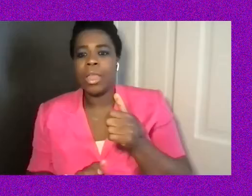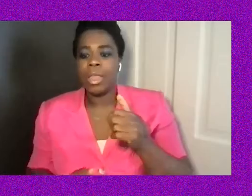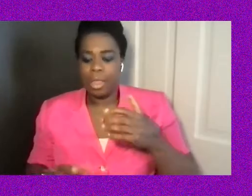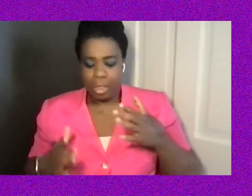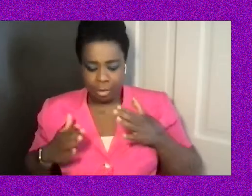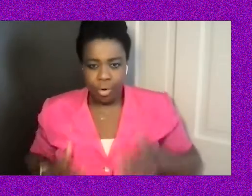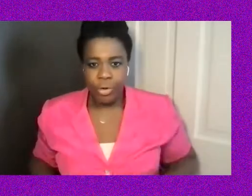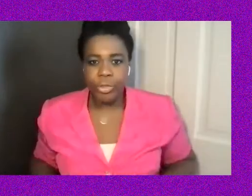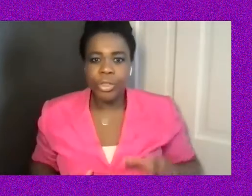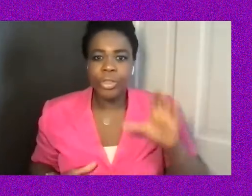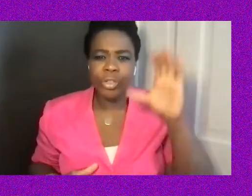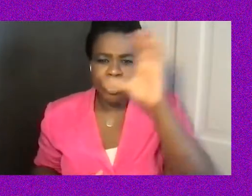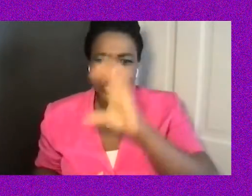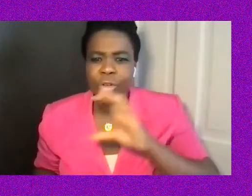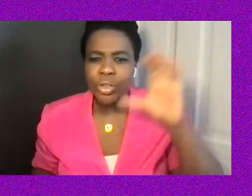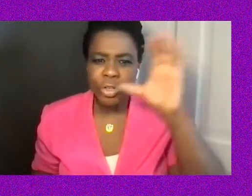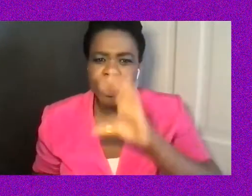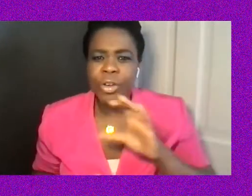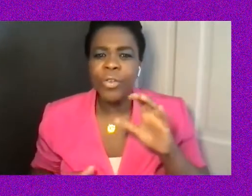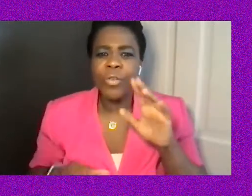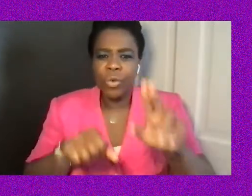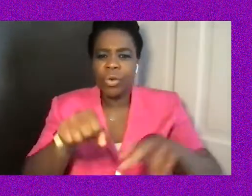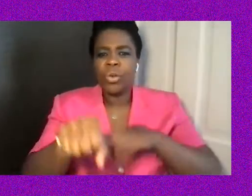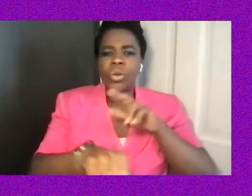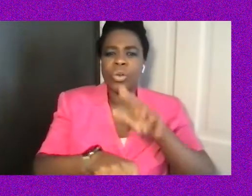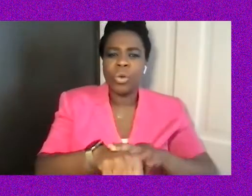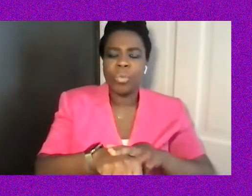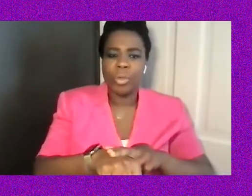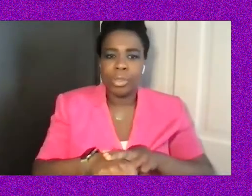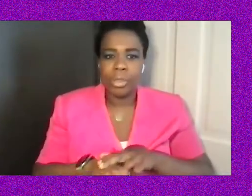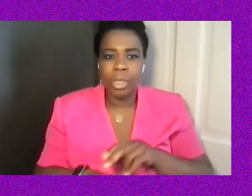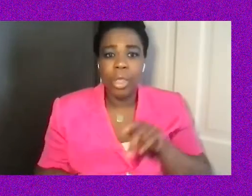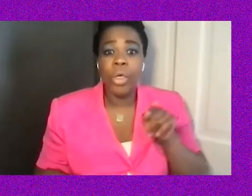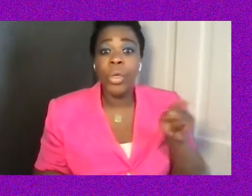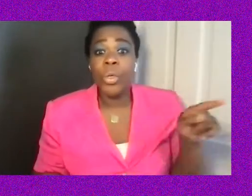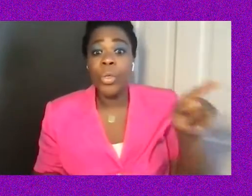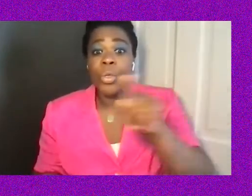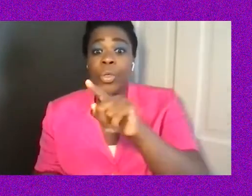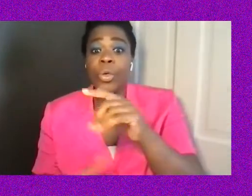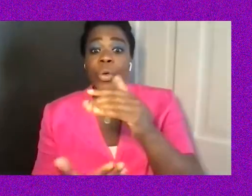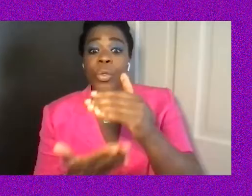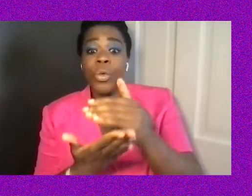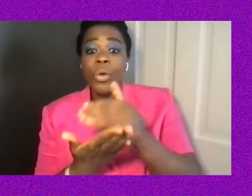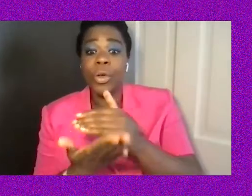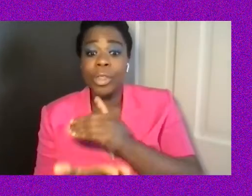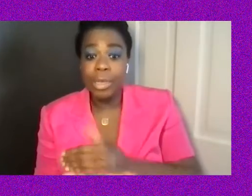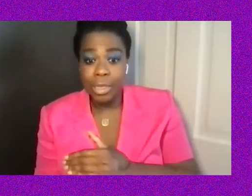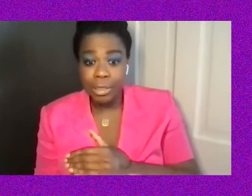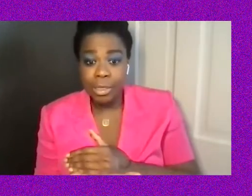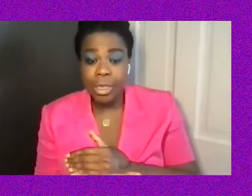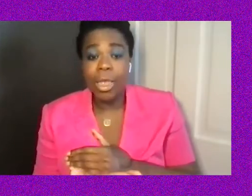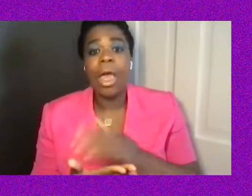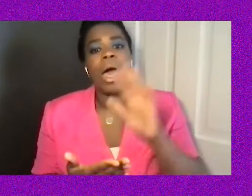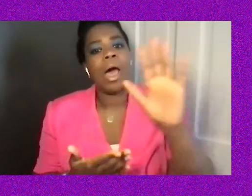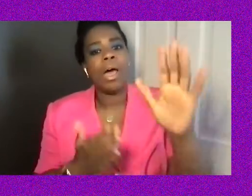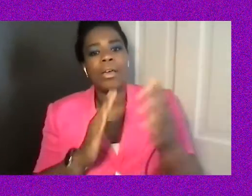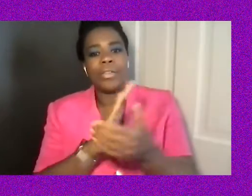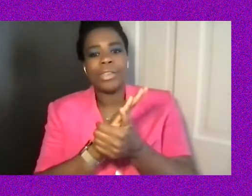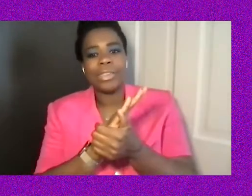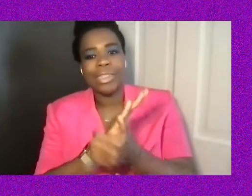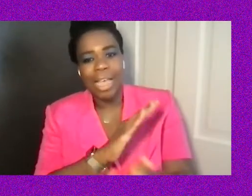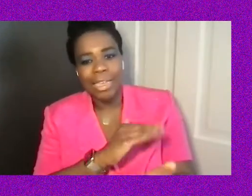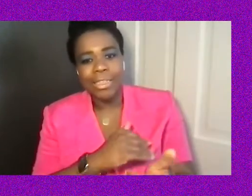lo que se surge enfrente del espíritu en la búsqueda de sanidad. Ustedes